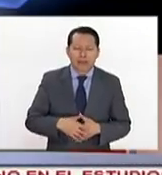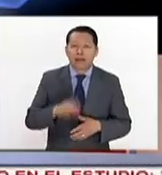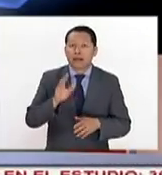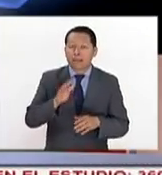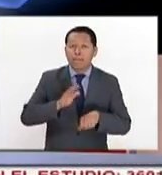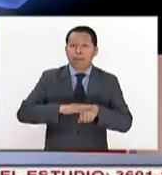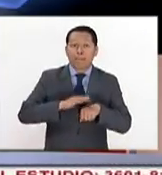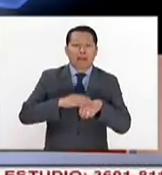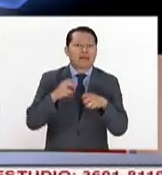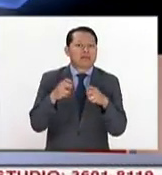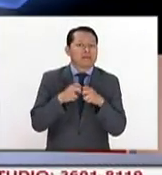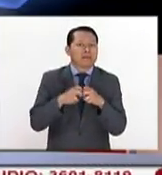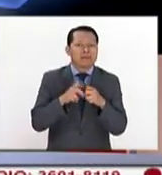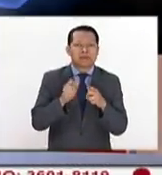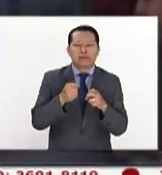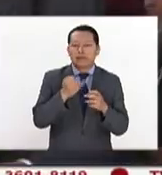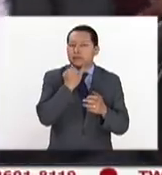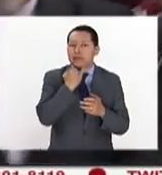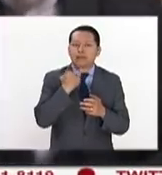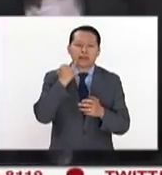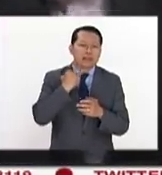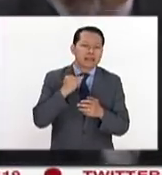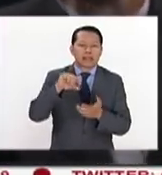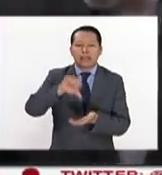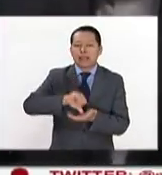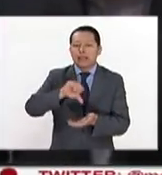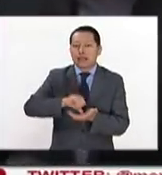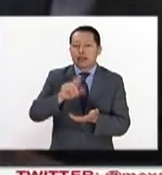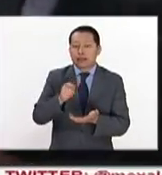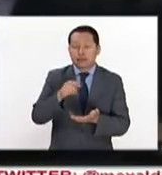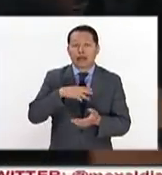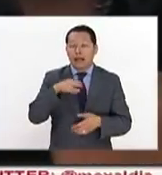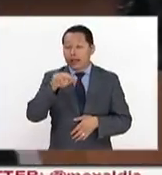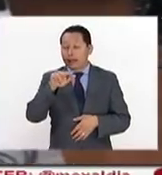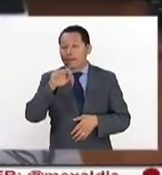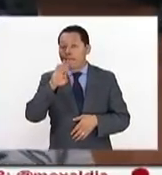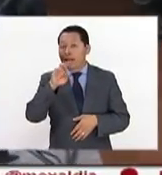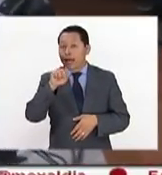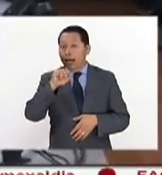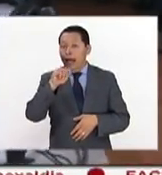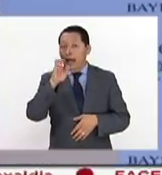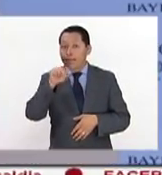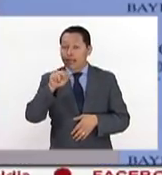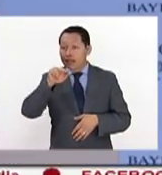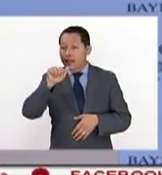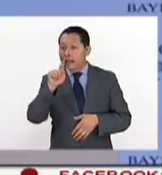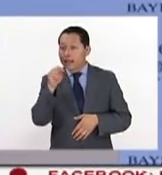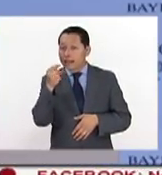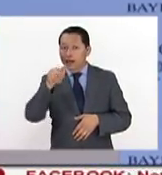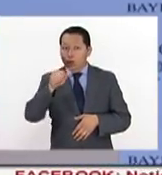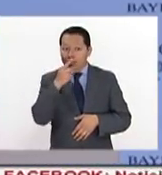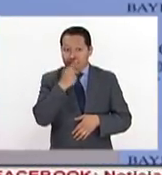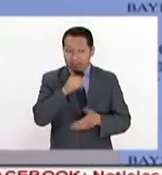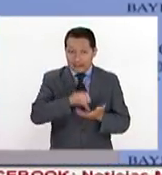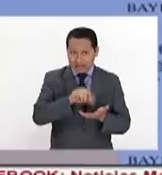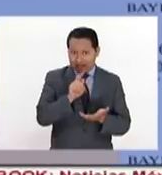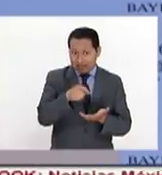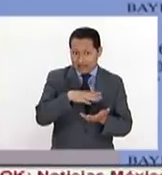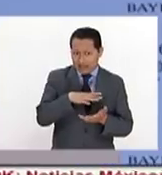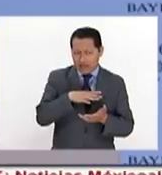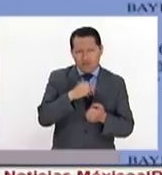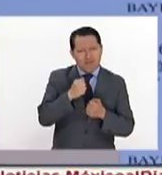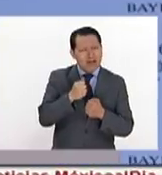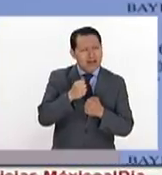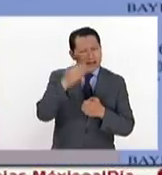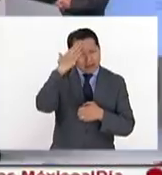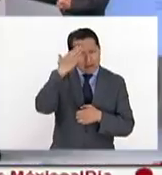Aumenta la tensión entre Israel e Irán. El primer ministro de Israel, Benjamín Netanyahu, aseguró que Teherán es el mayor riesgo para la estabilidad del